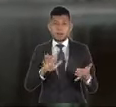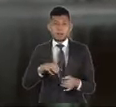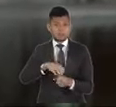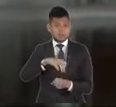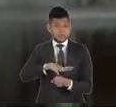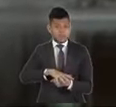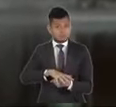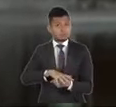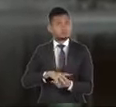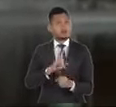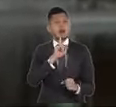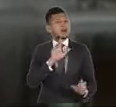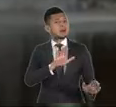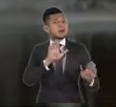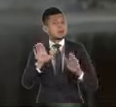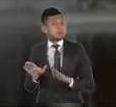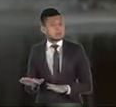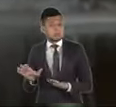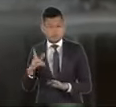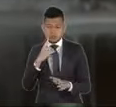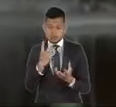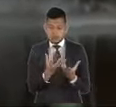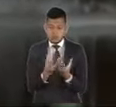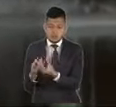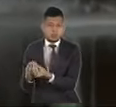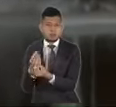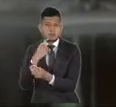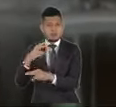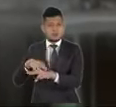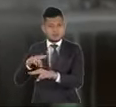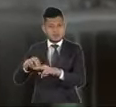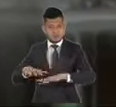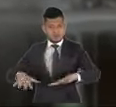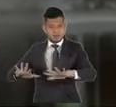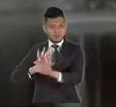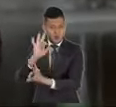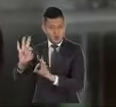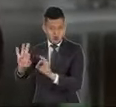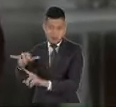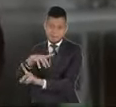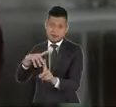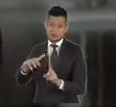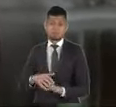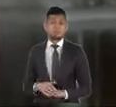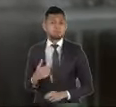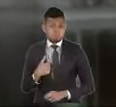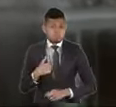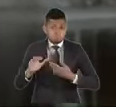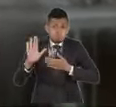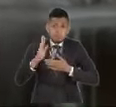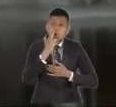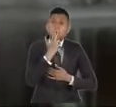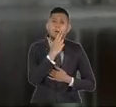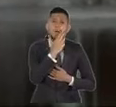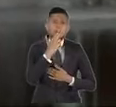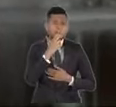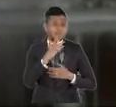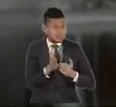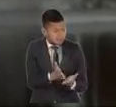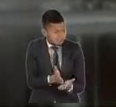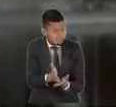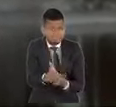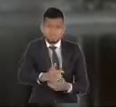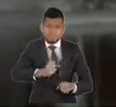Distrital, representante del sector ambiental, y me comprometo a seguir trabajando en